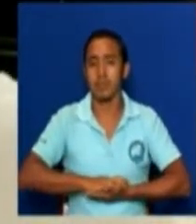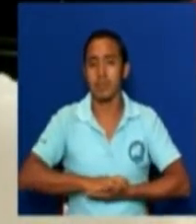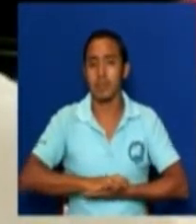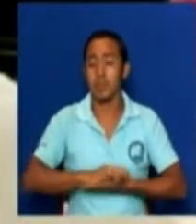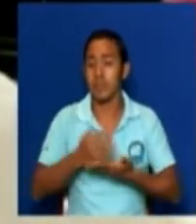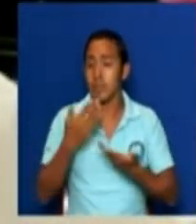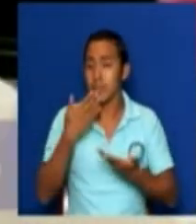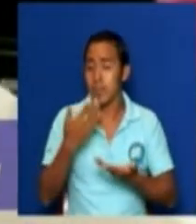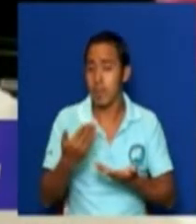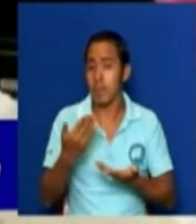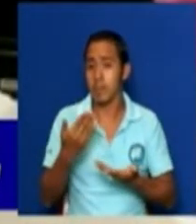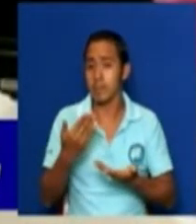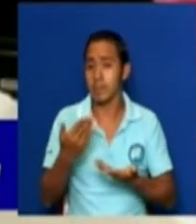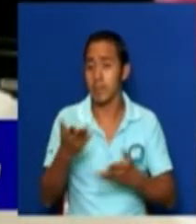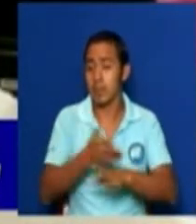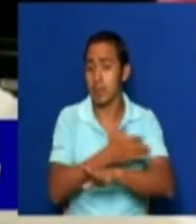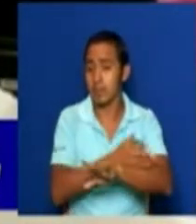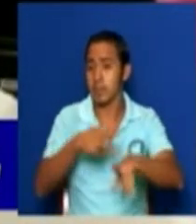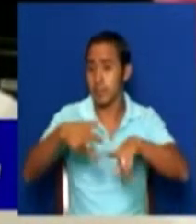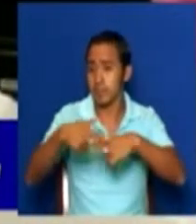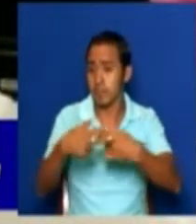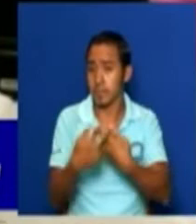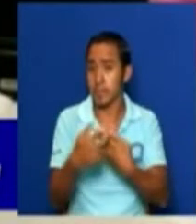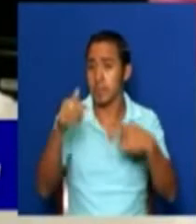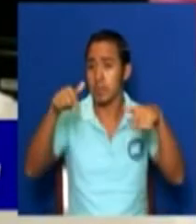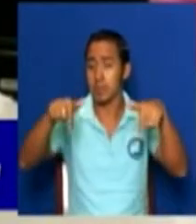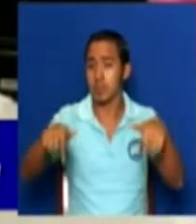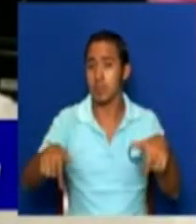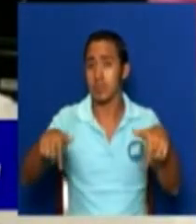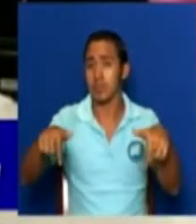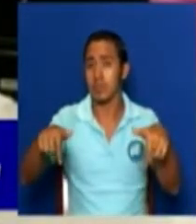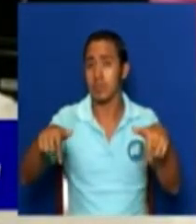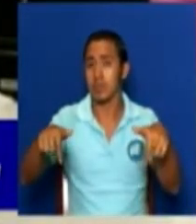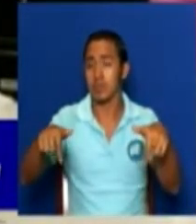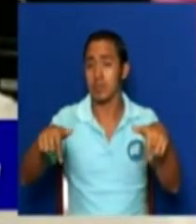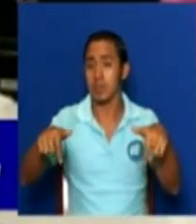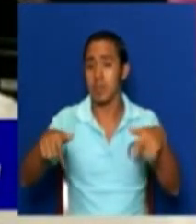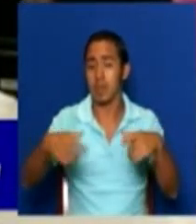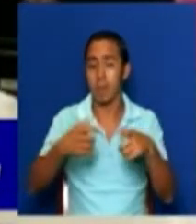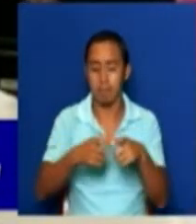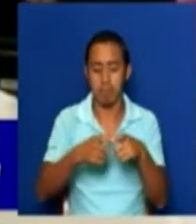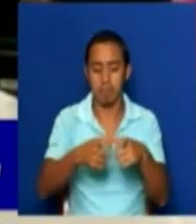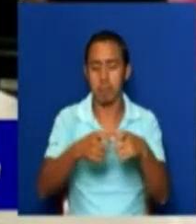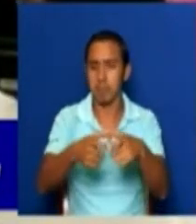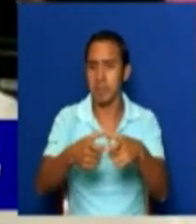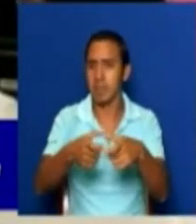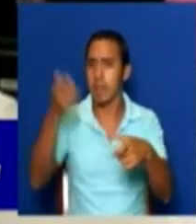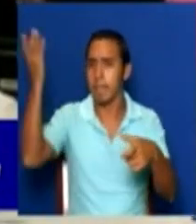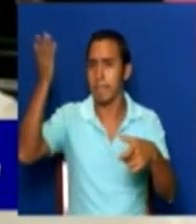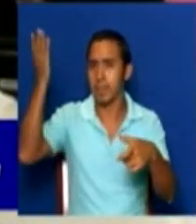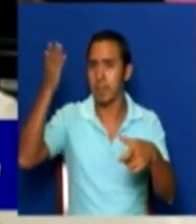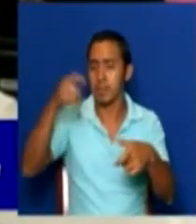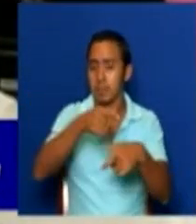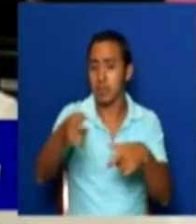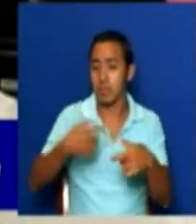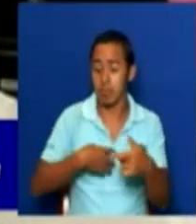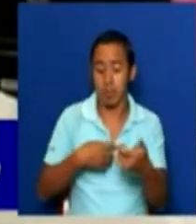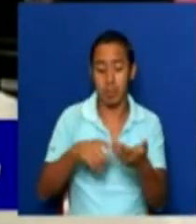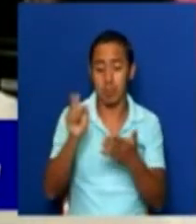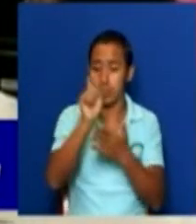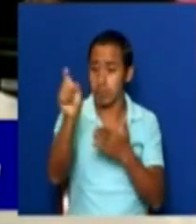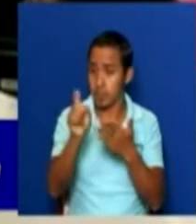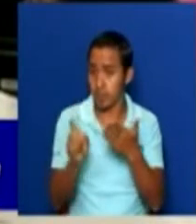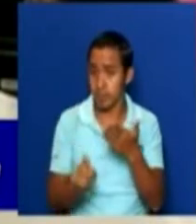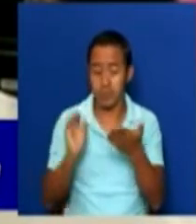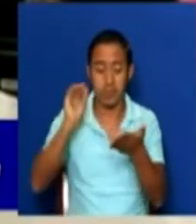Bueno, como les decía al inicio, ¿verdad?, vamos a reproducir las ponencias. Si ustedes anotaron bien sus